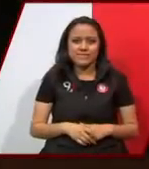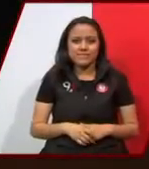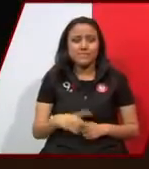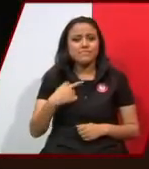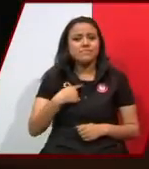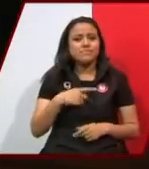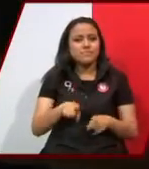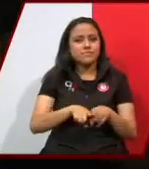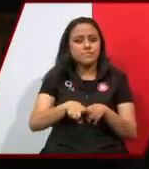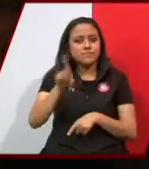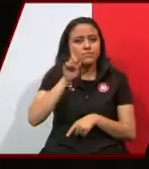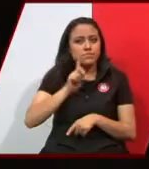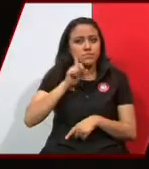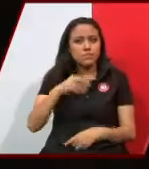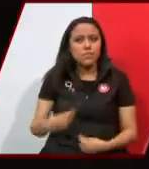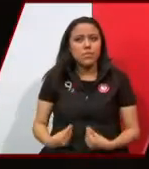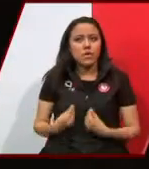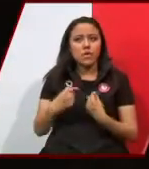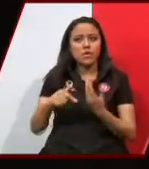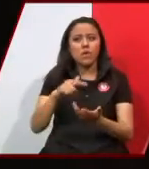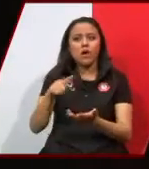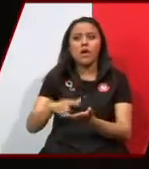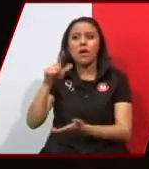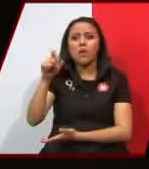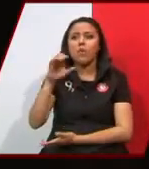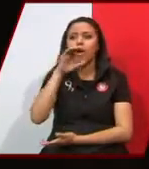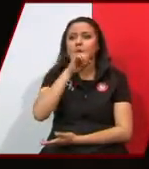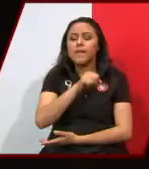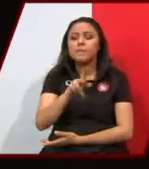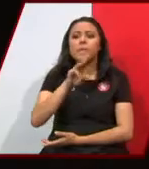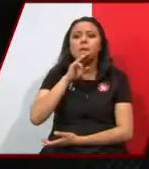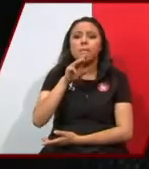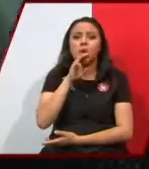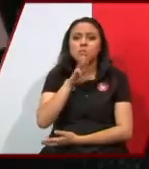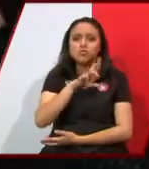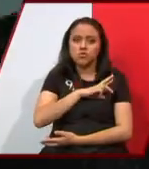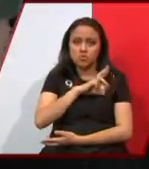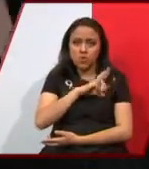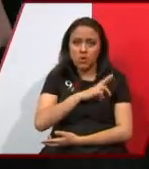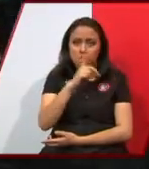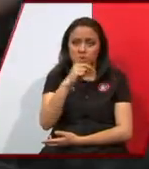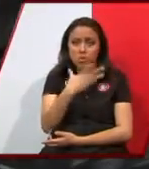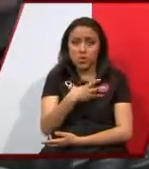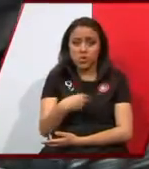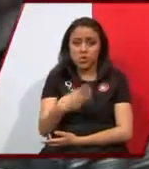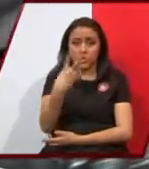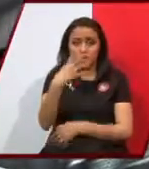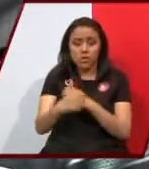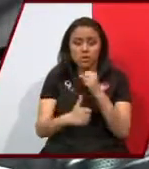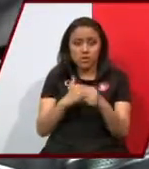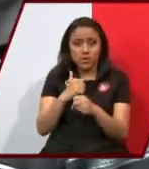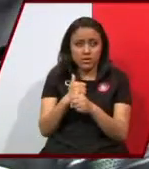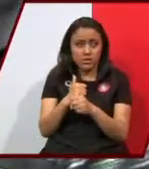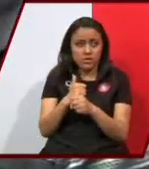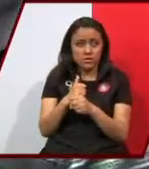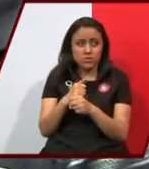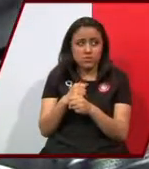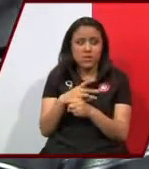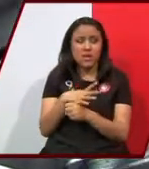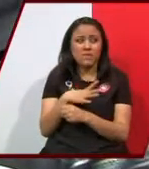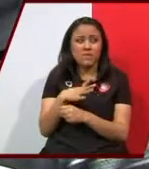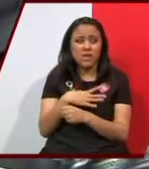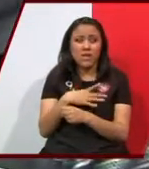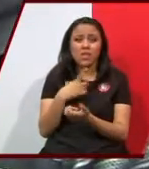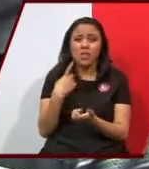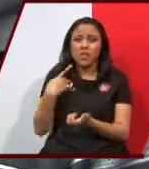Mi hermana vive en Aguascalientes, es madre soltera, tiene un niño de 4 años. Lo que ella tiene es